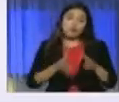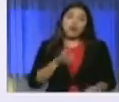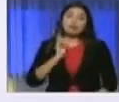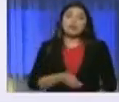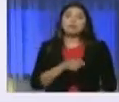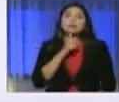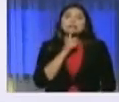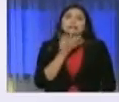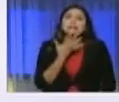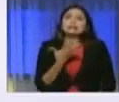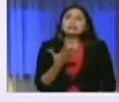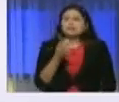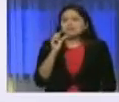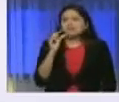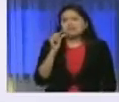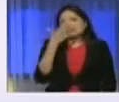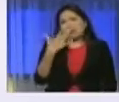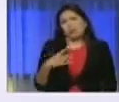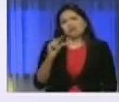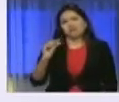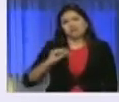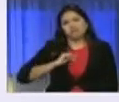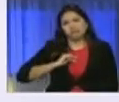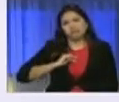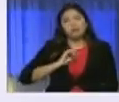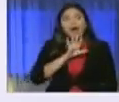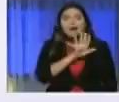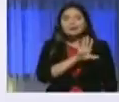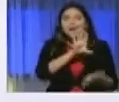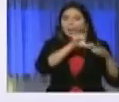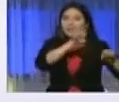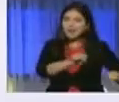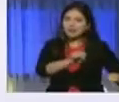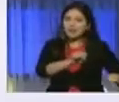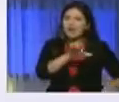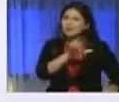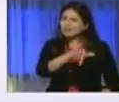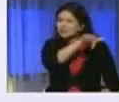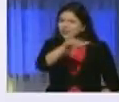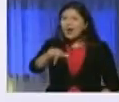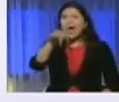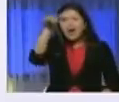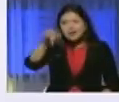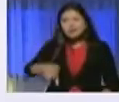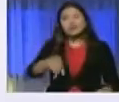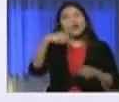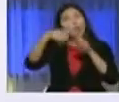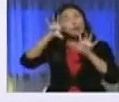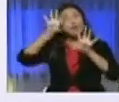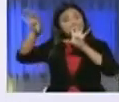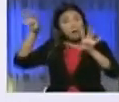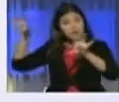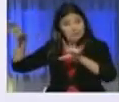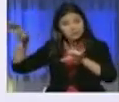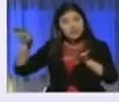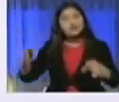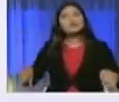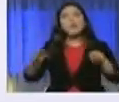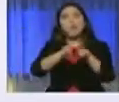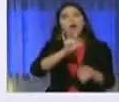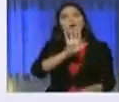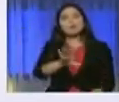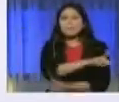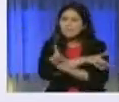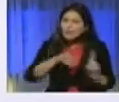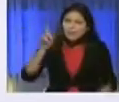hambre. Siempre. Esa es la lógica capitalista que se impuso aquí en los países donde está el capitalismo mandando. Y eso es